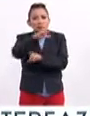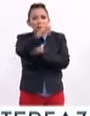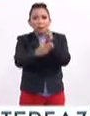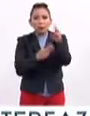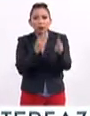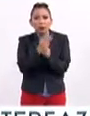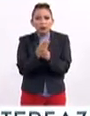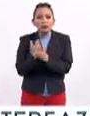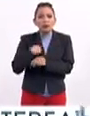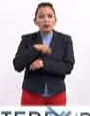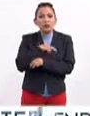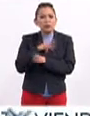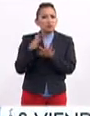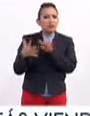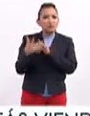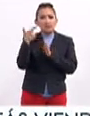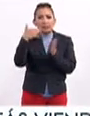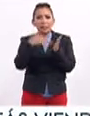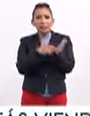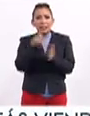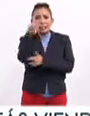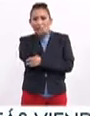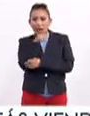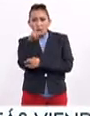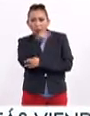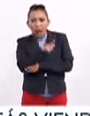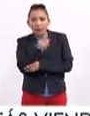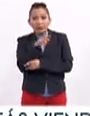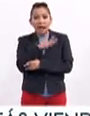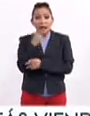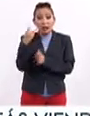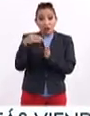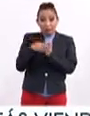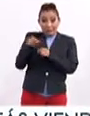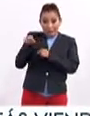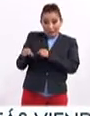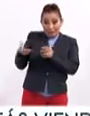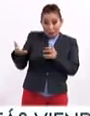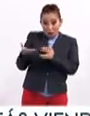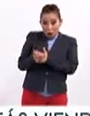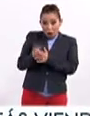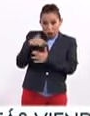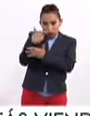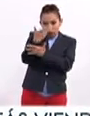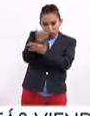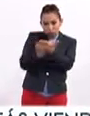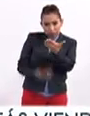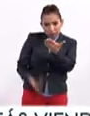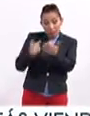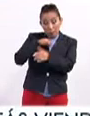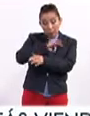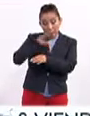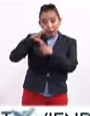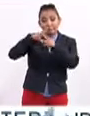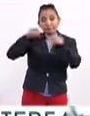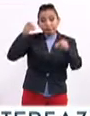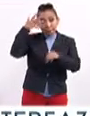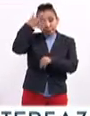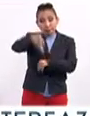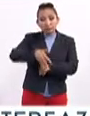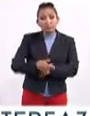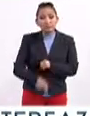the world. And if we take nearly 7,000 languages, there are more than 2,000 which are listed on our